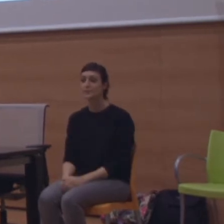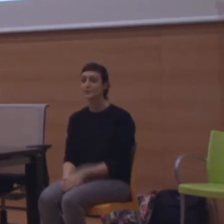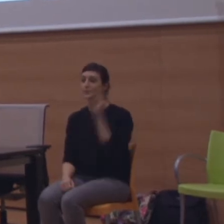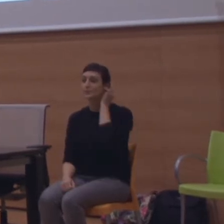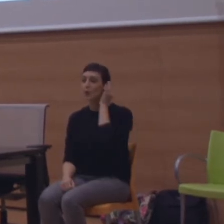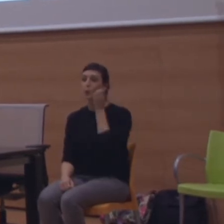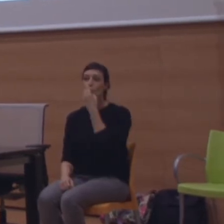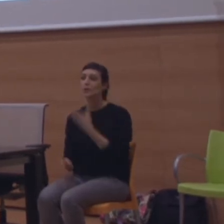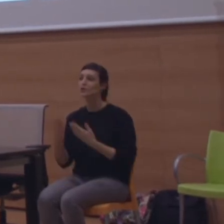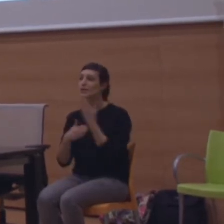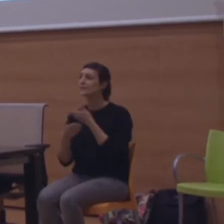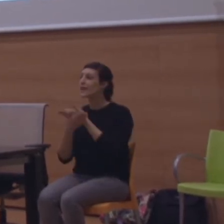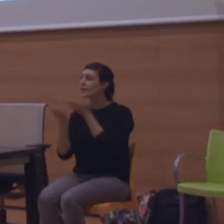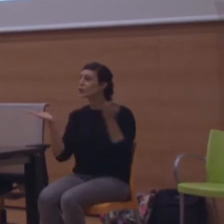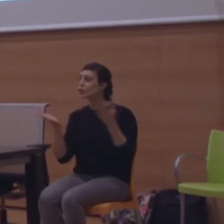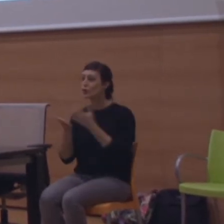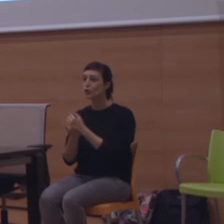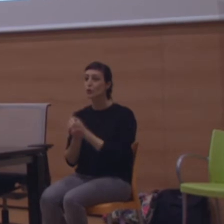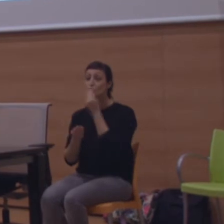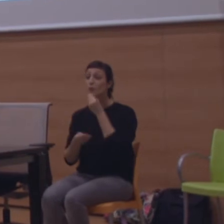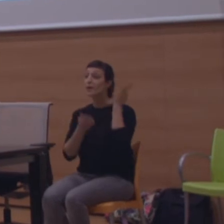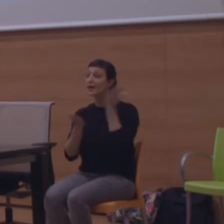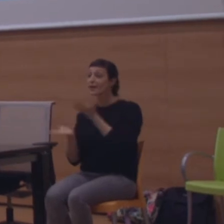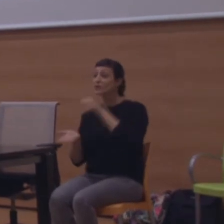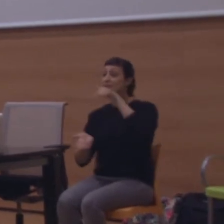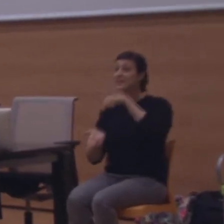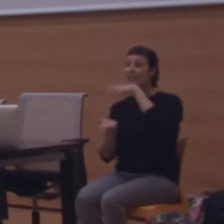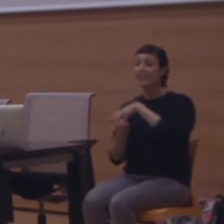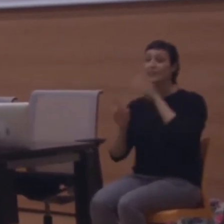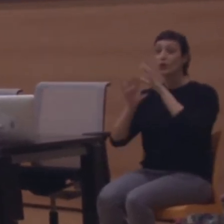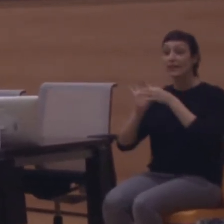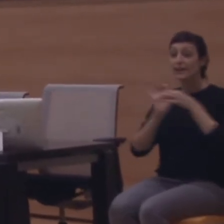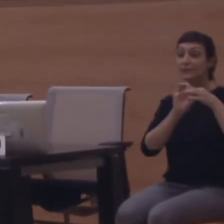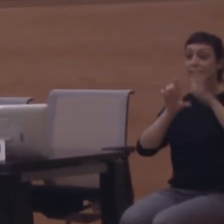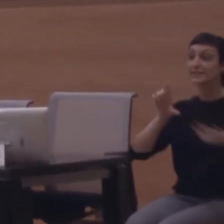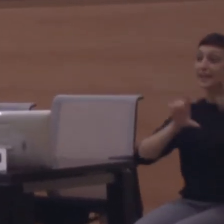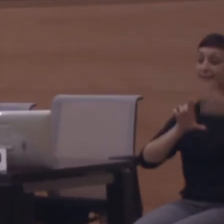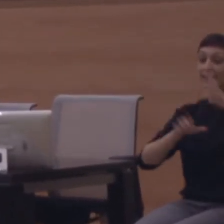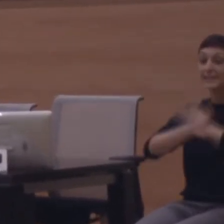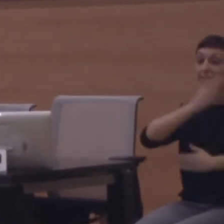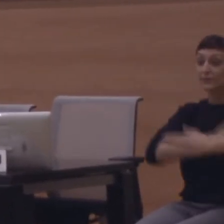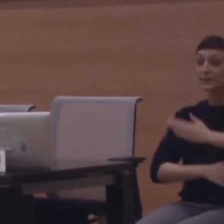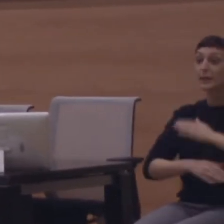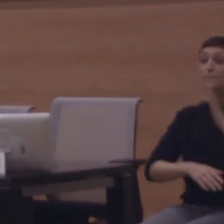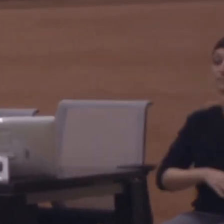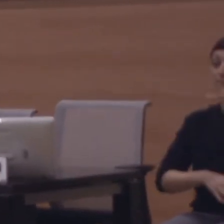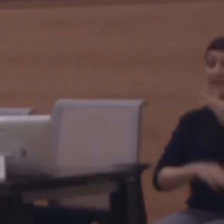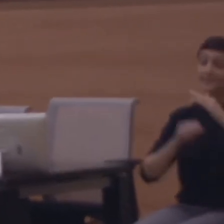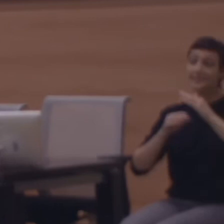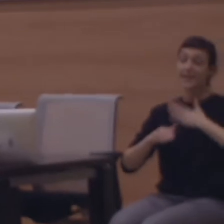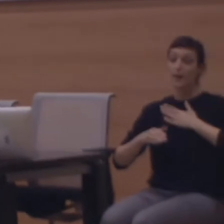Buenos días a todos. Bienvenidos a este Centro de Referencia Estatal de Discapacidad y Dependencia del